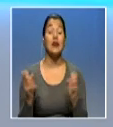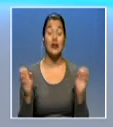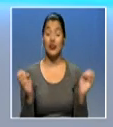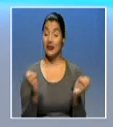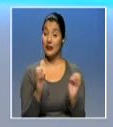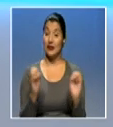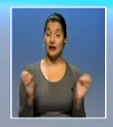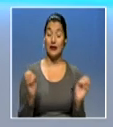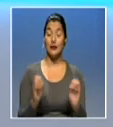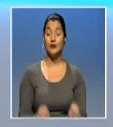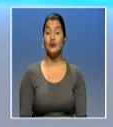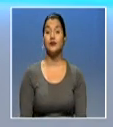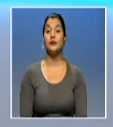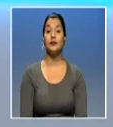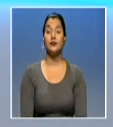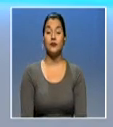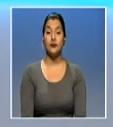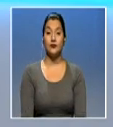solo centavo.